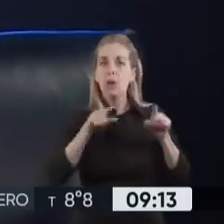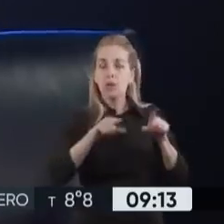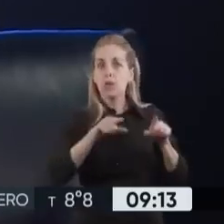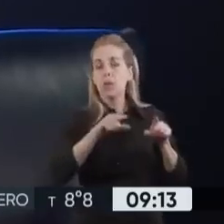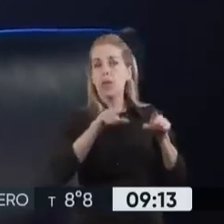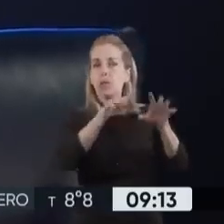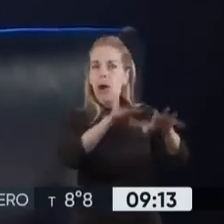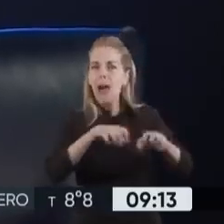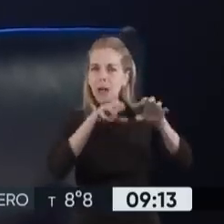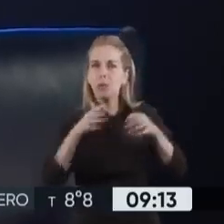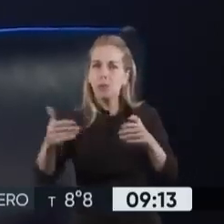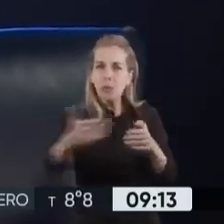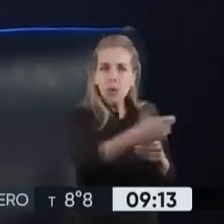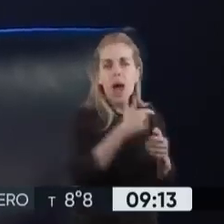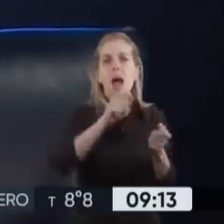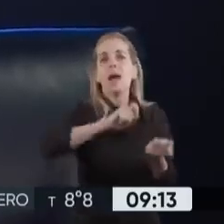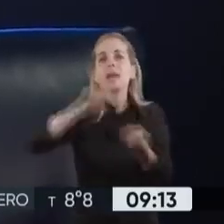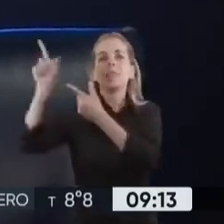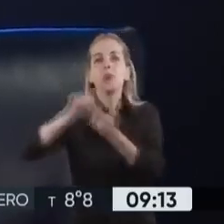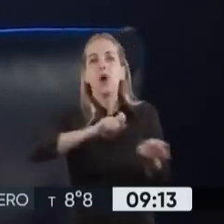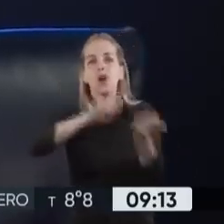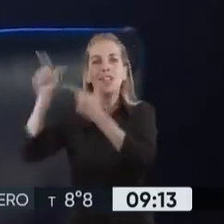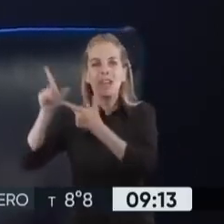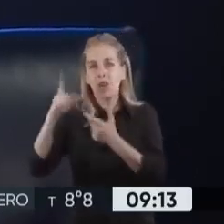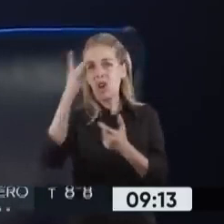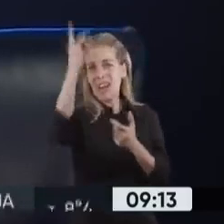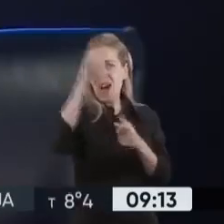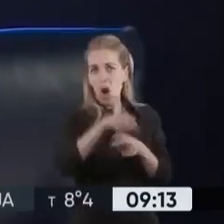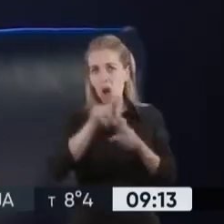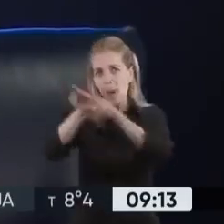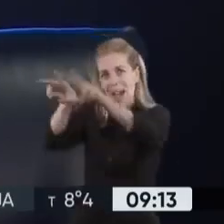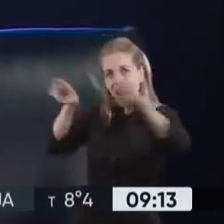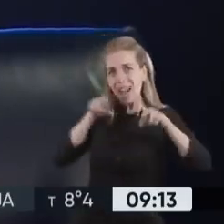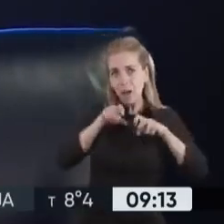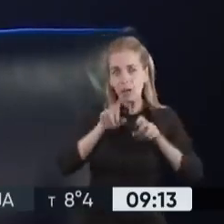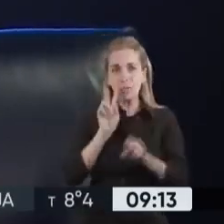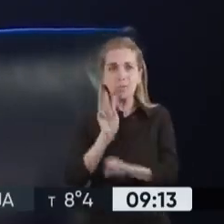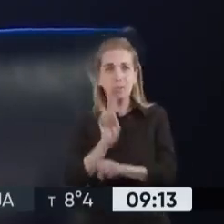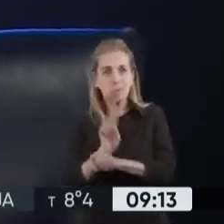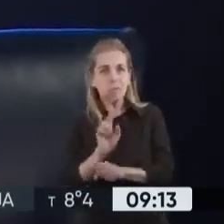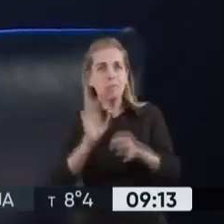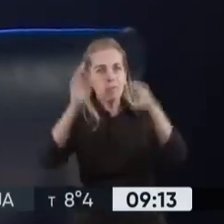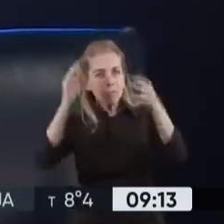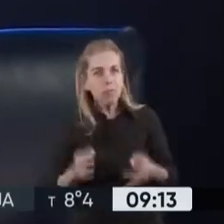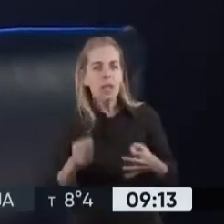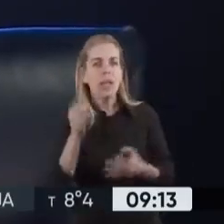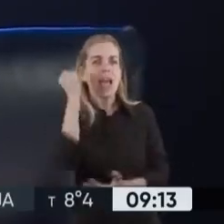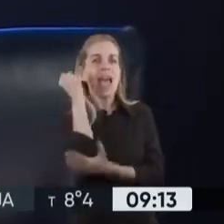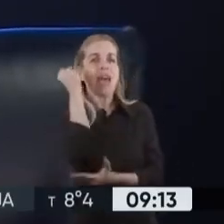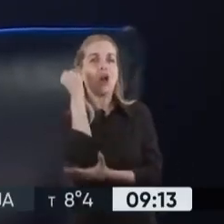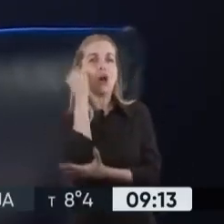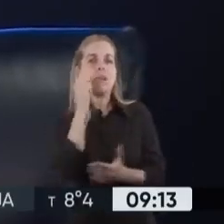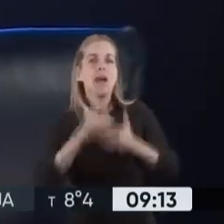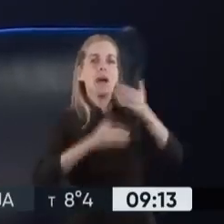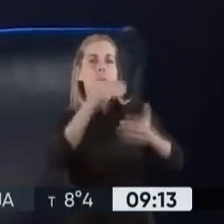hacer todo nuestro sector productivo estamos pudiendo sostener esta energía que necesita esta economía en crecimiento como todos ustedes